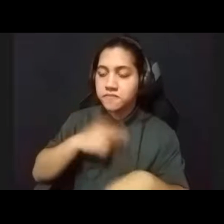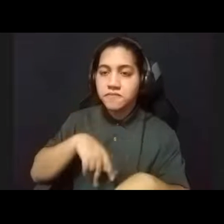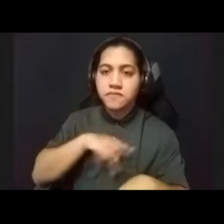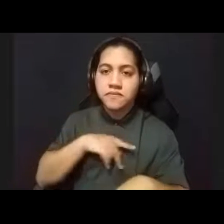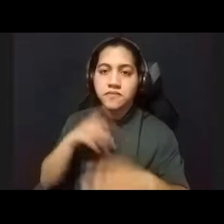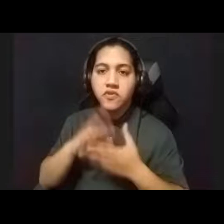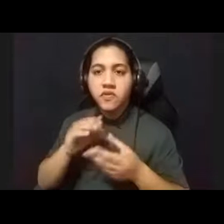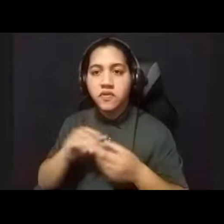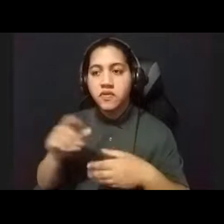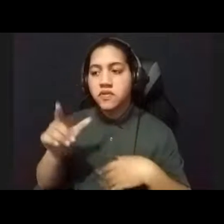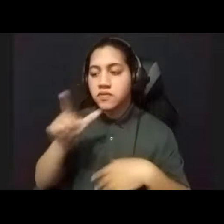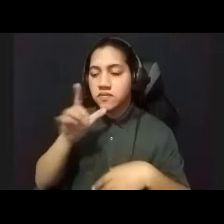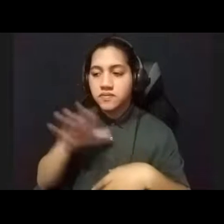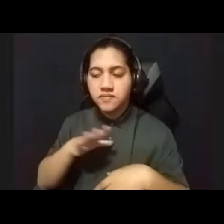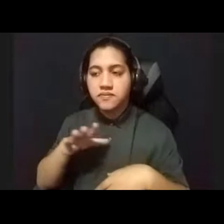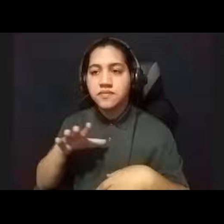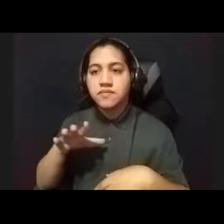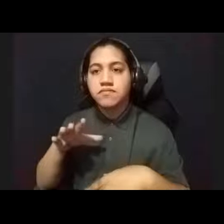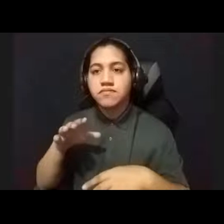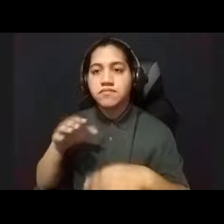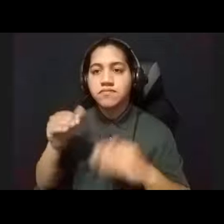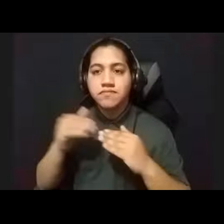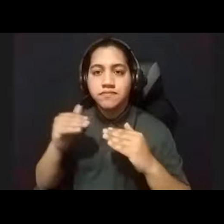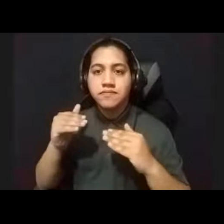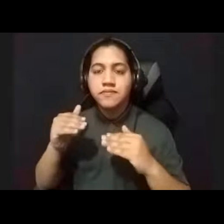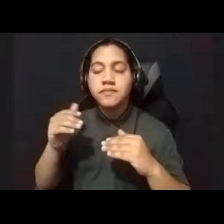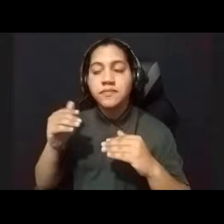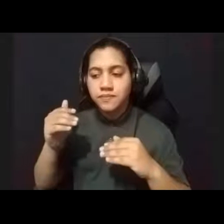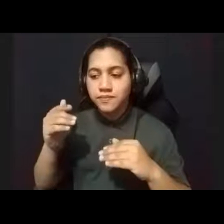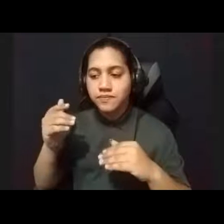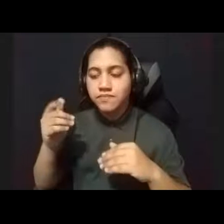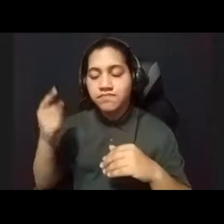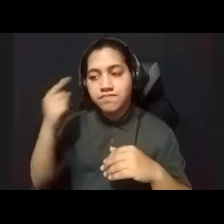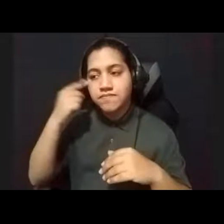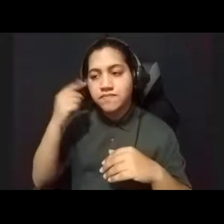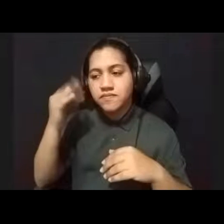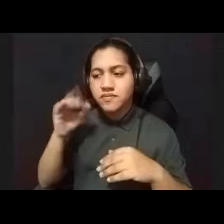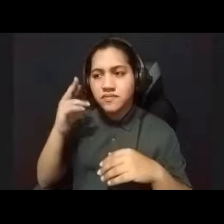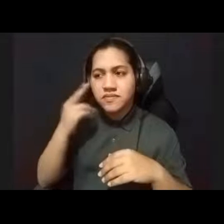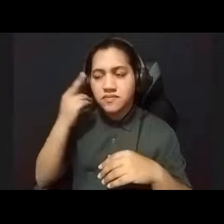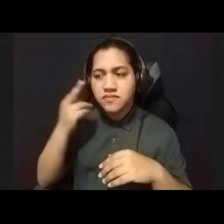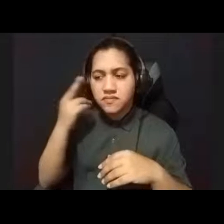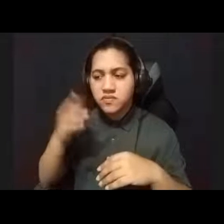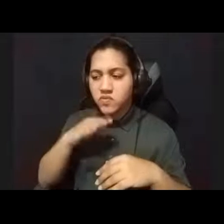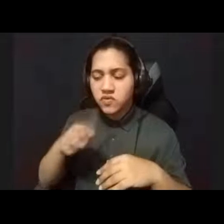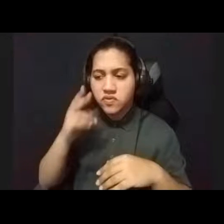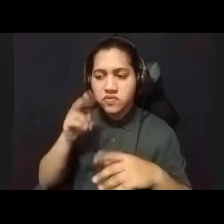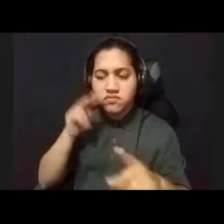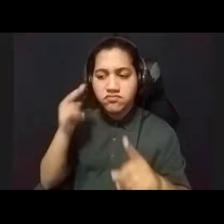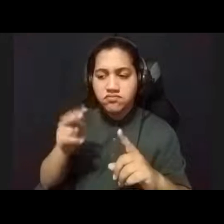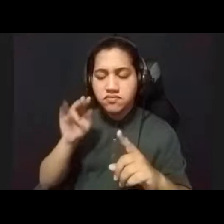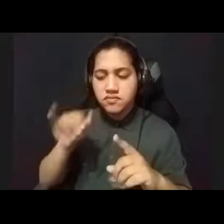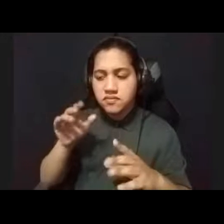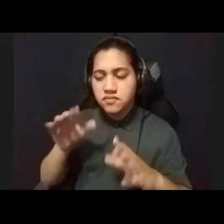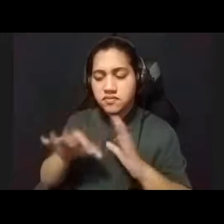cuento feminista. De momento pensamos en ella y pensamos, ¿por qué razón yo nunca vi esto